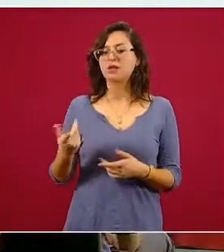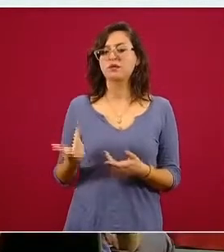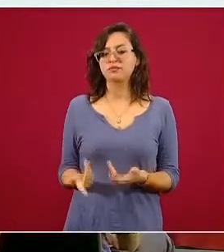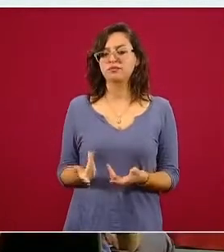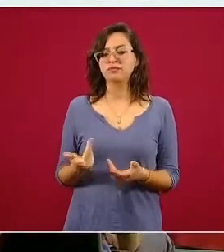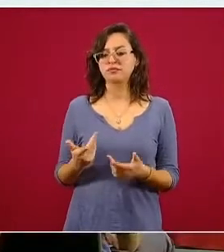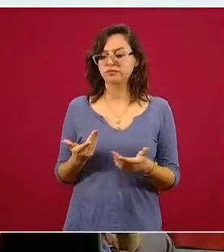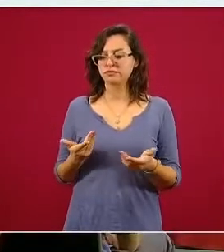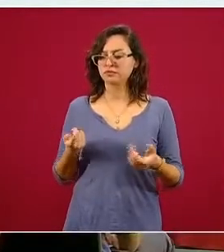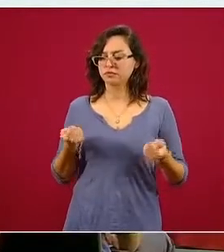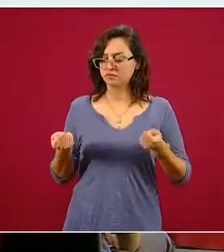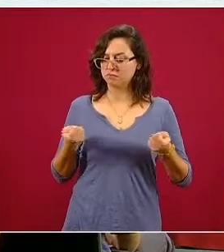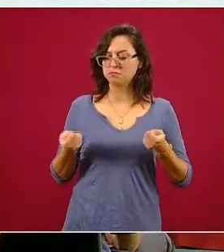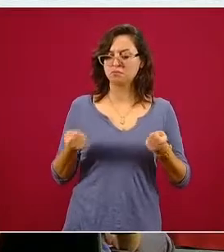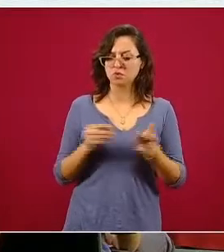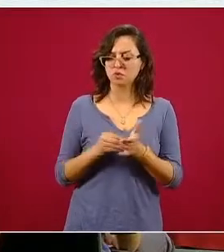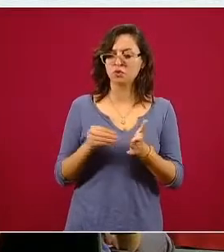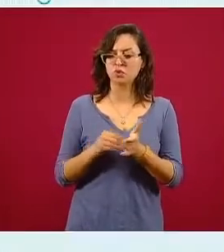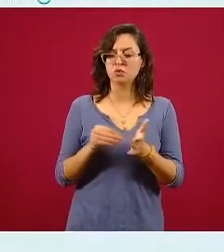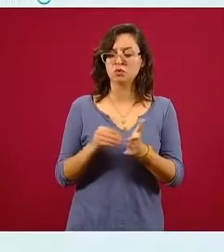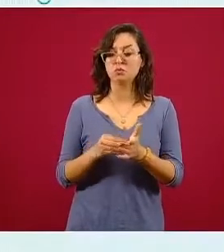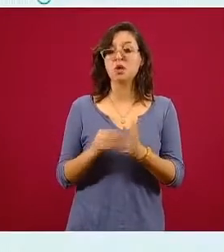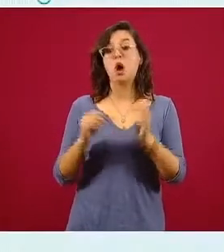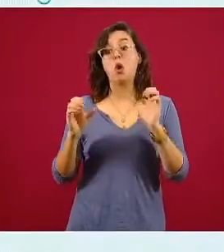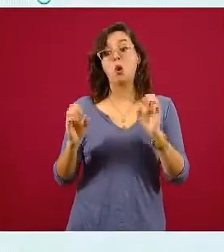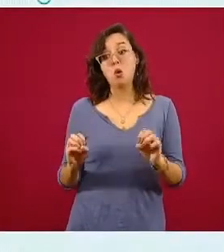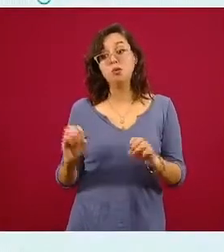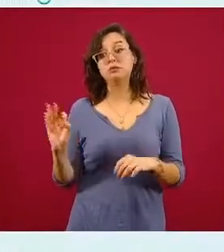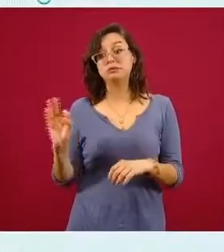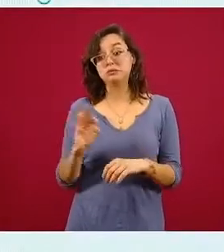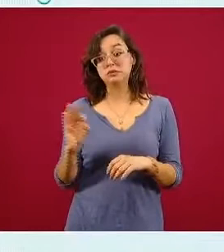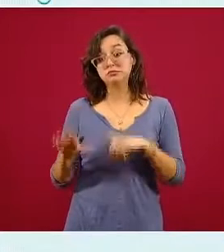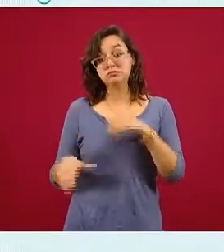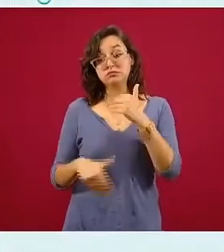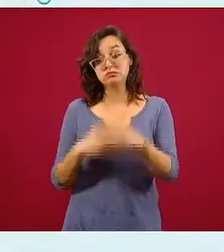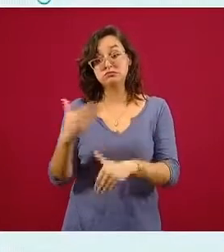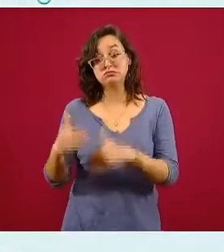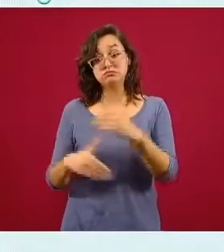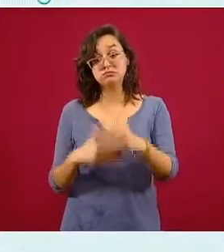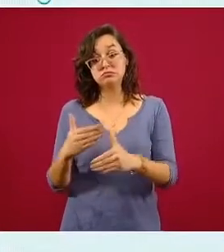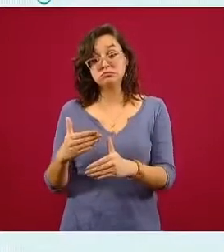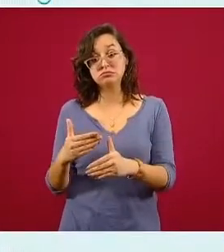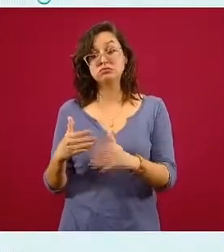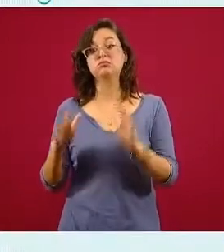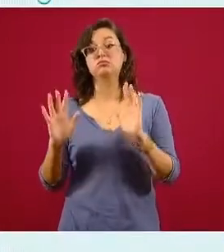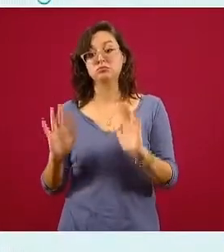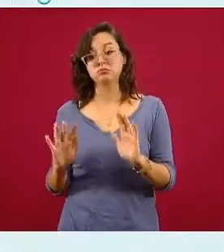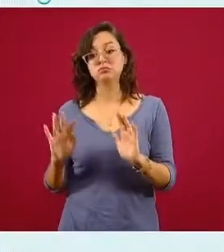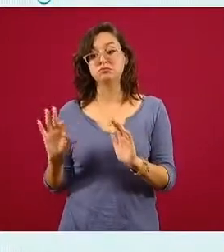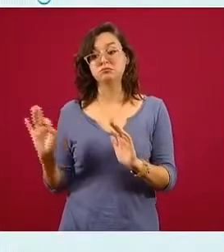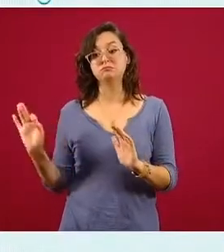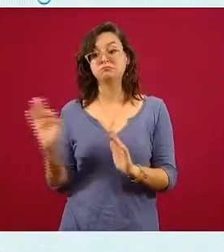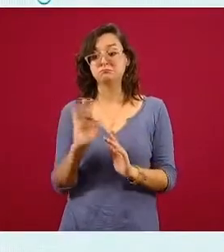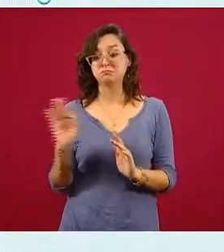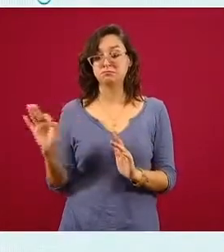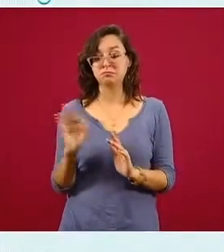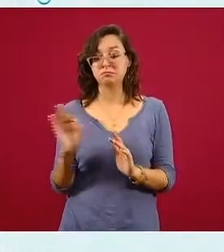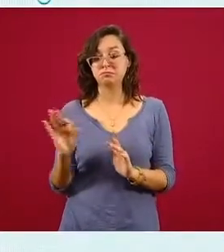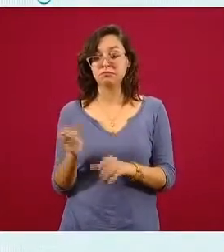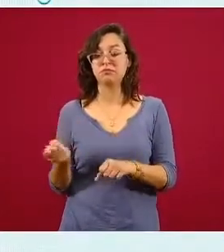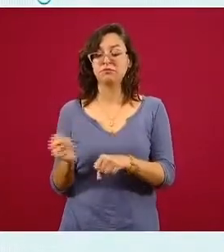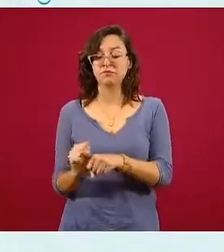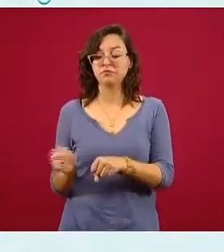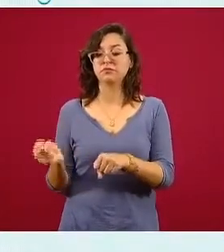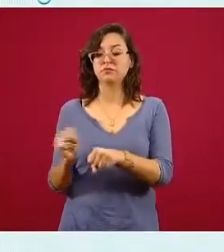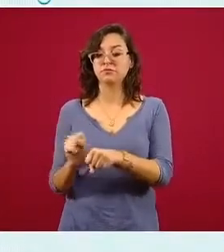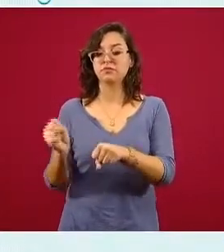mantienen dentro de una proporción, o en su momento también nos permitirán ver cómo la desaceleración nos lleva a tener cada